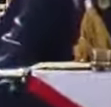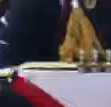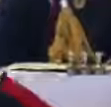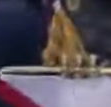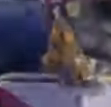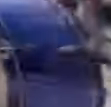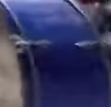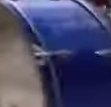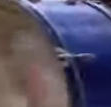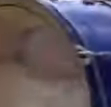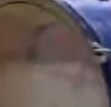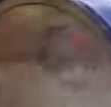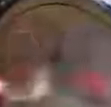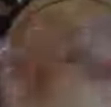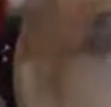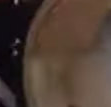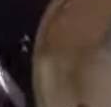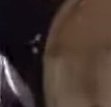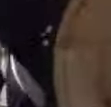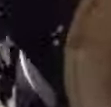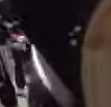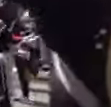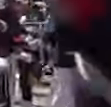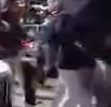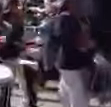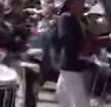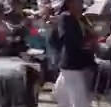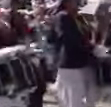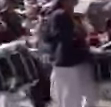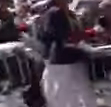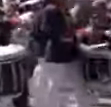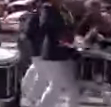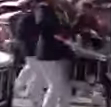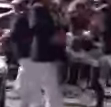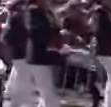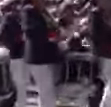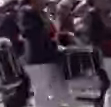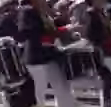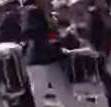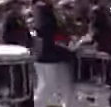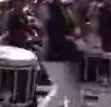El Centenario Colegio La Patria.